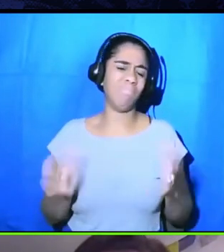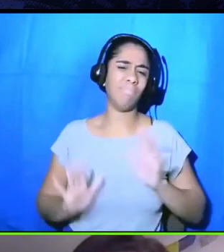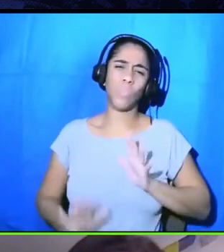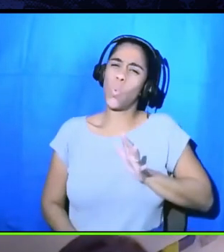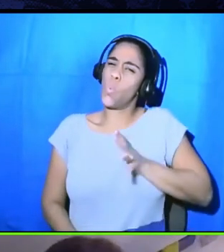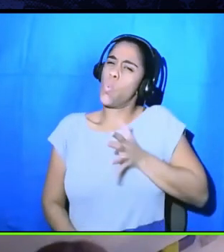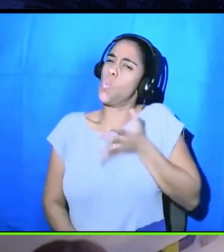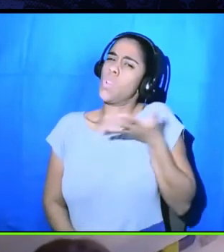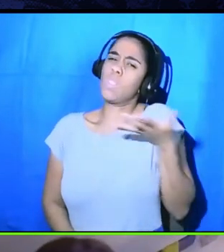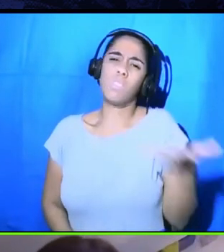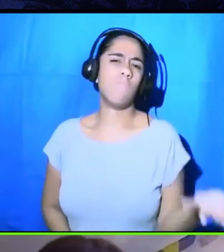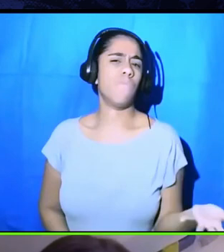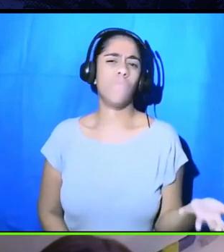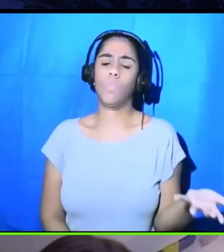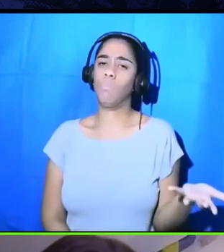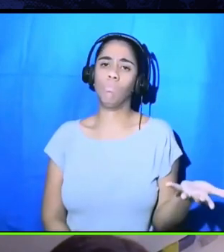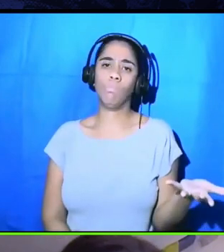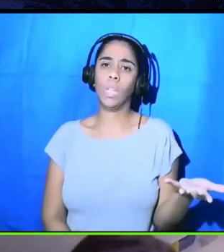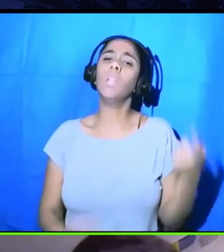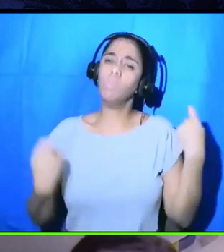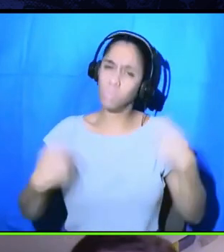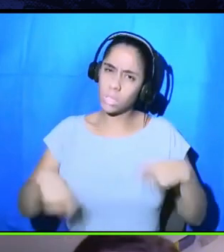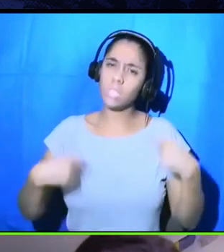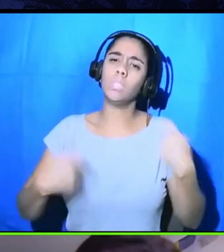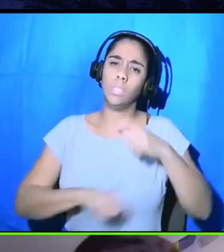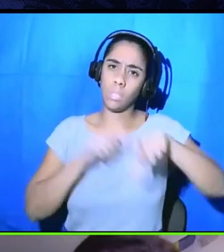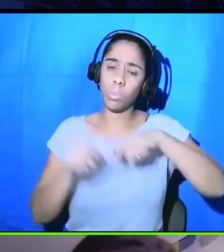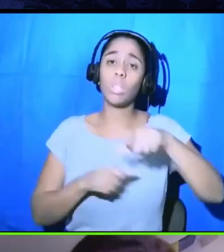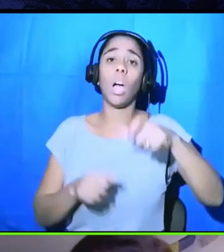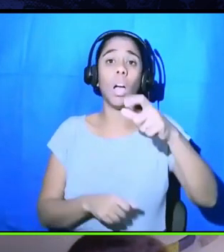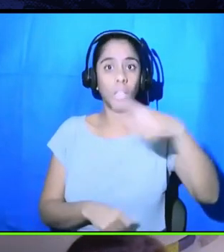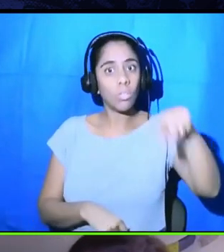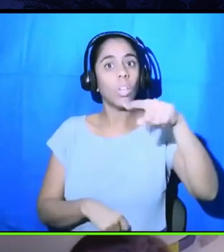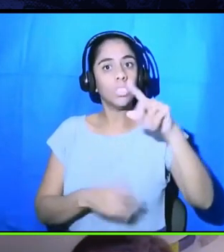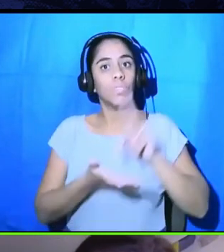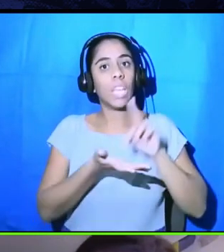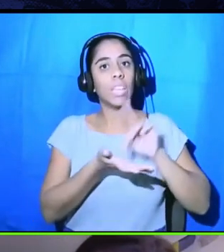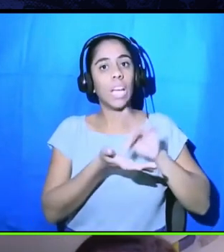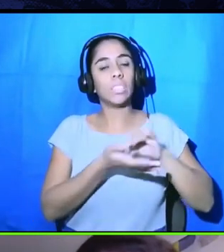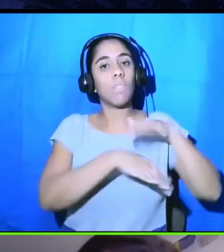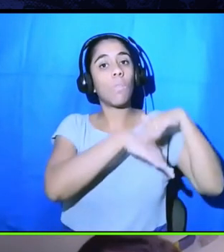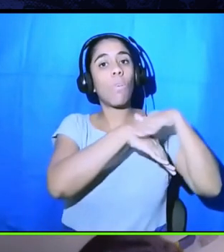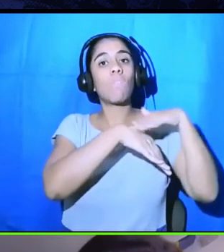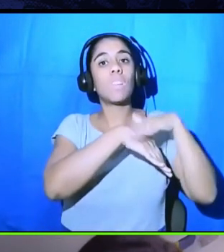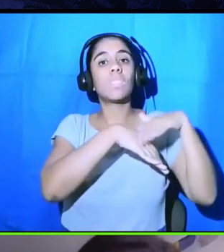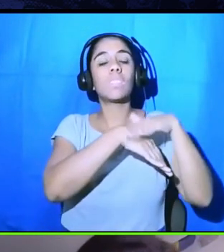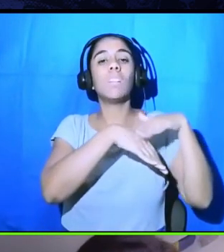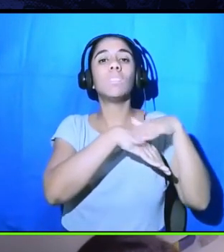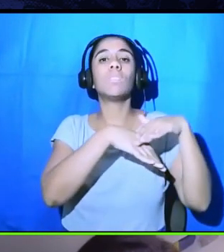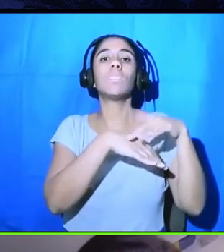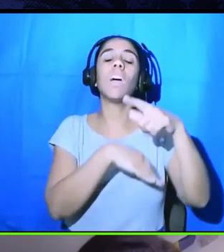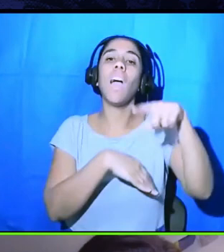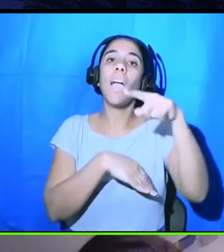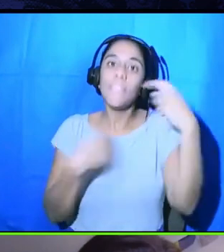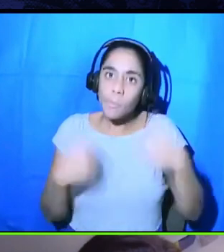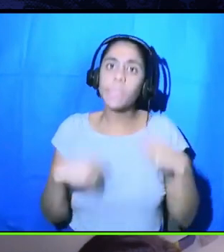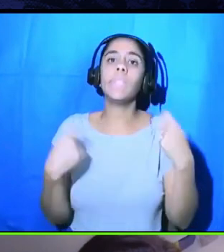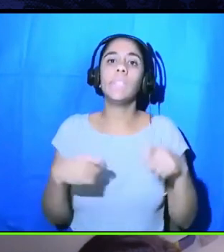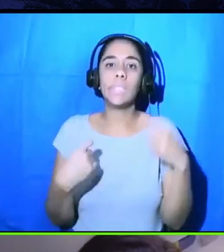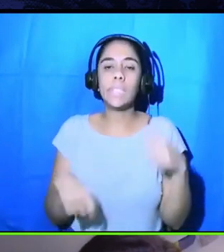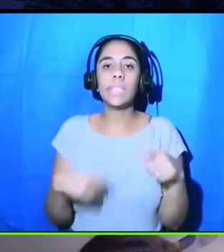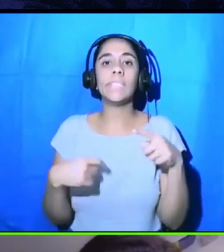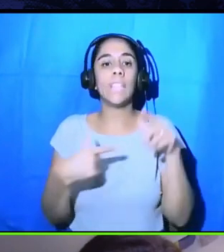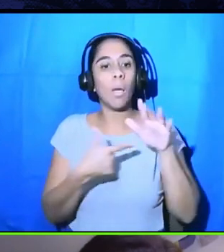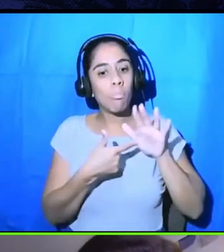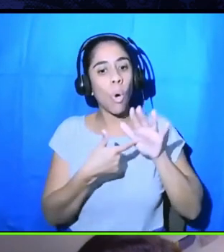de la necesidad de transmitir esto hacia afuera porque porque quienes usan el ordenamiento jurídico